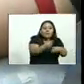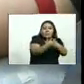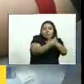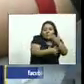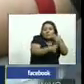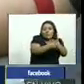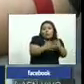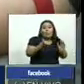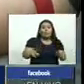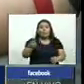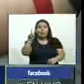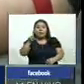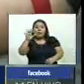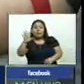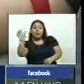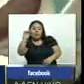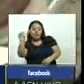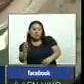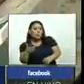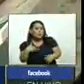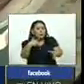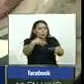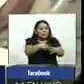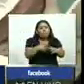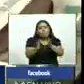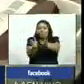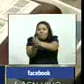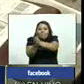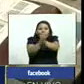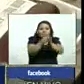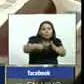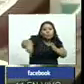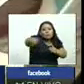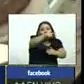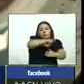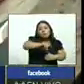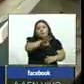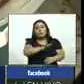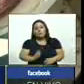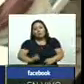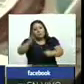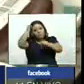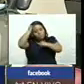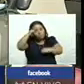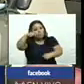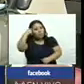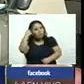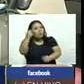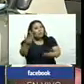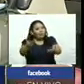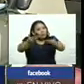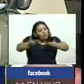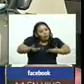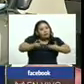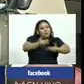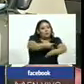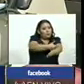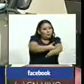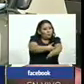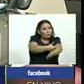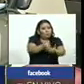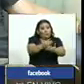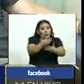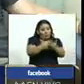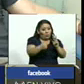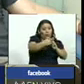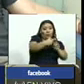al 15% de su capacidad. Piden a los salvadoreños que tomen conciencia de la importancia de donar sangre, como el caso de Juan